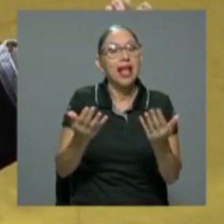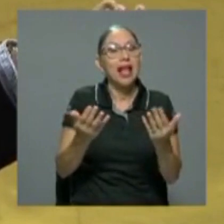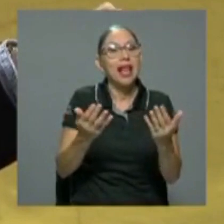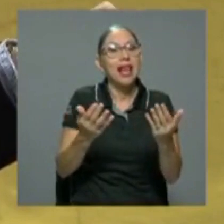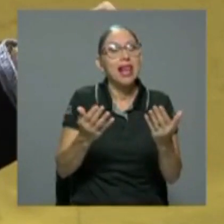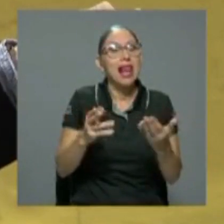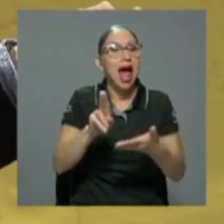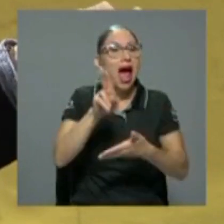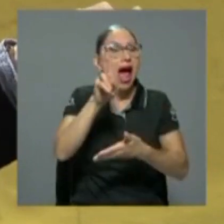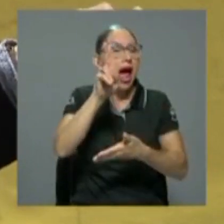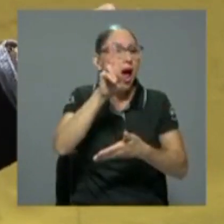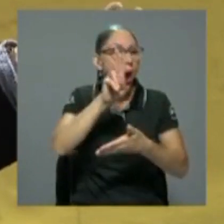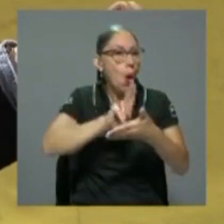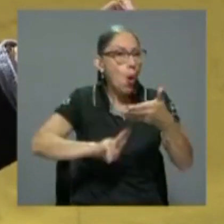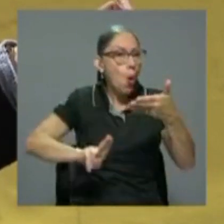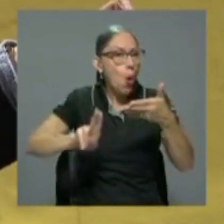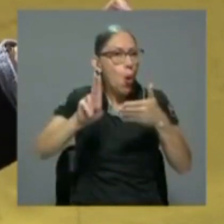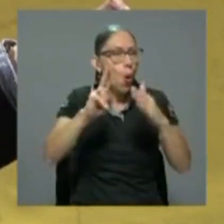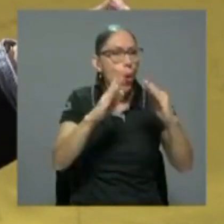de